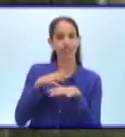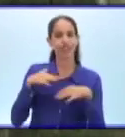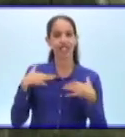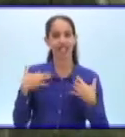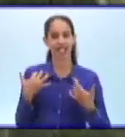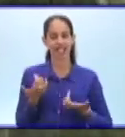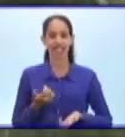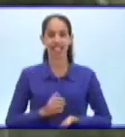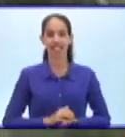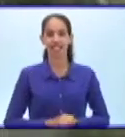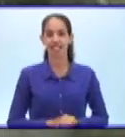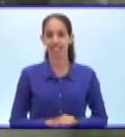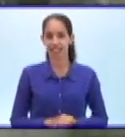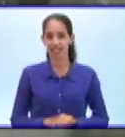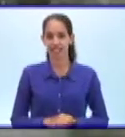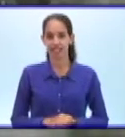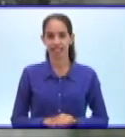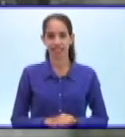callaría.